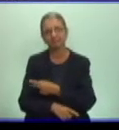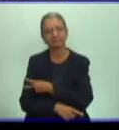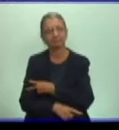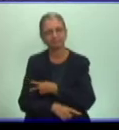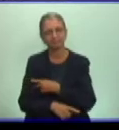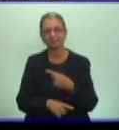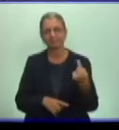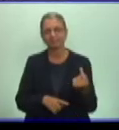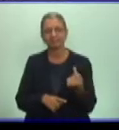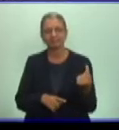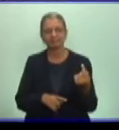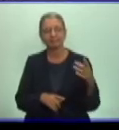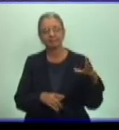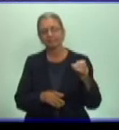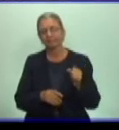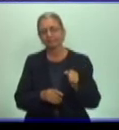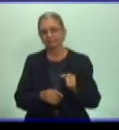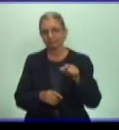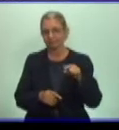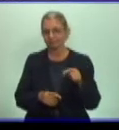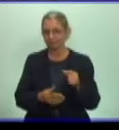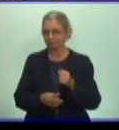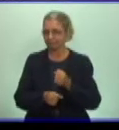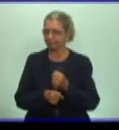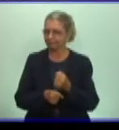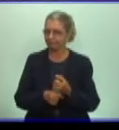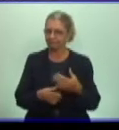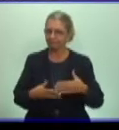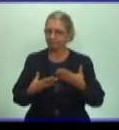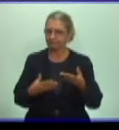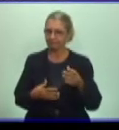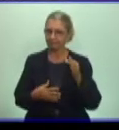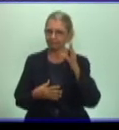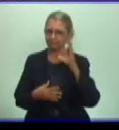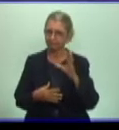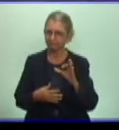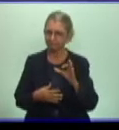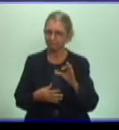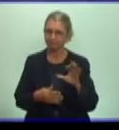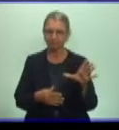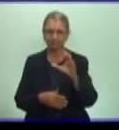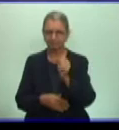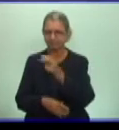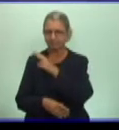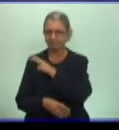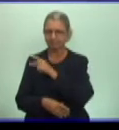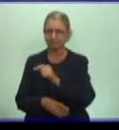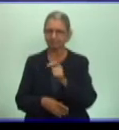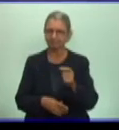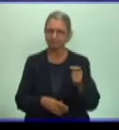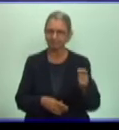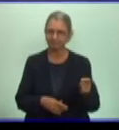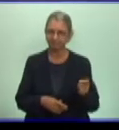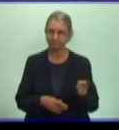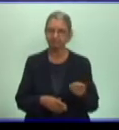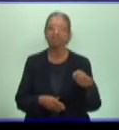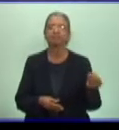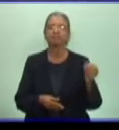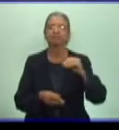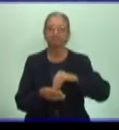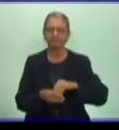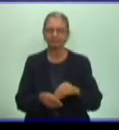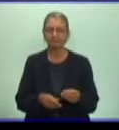ardua labor por el respeto que siento hacia todos los profesores que en sus aulas imparten el